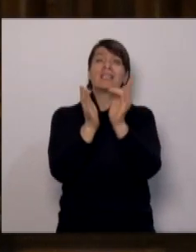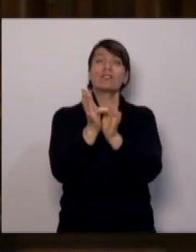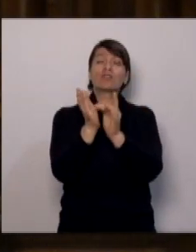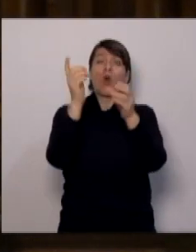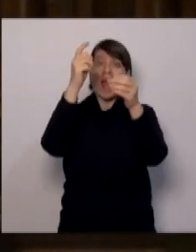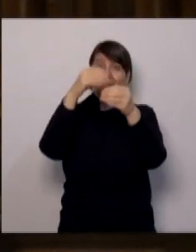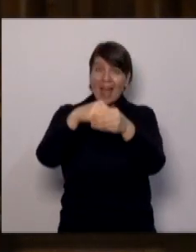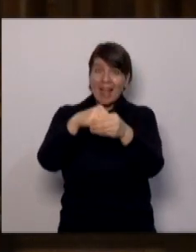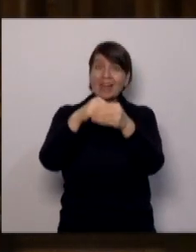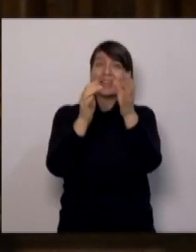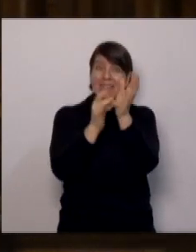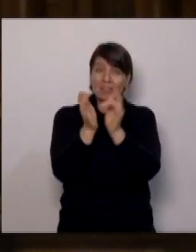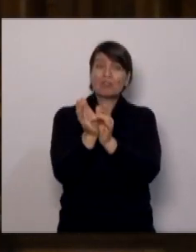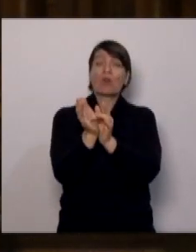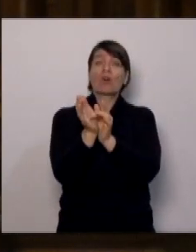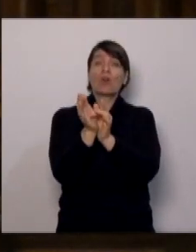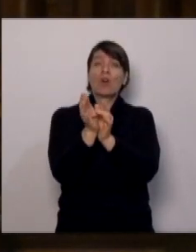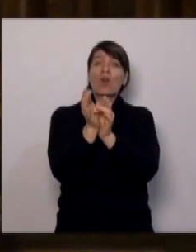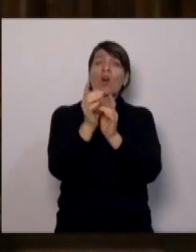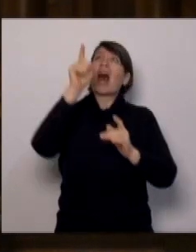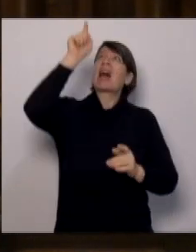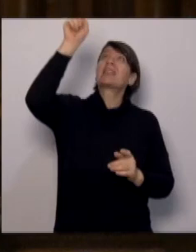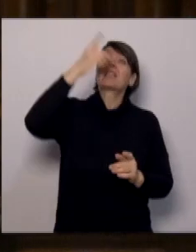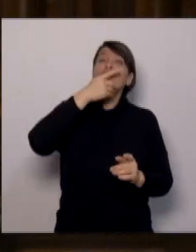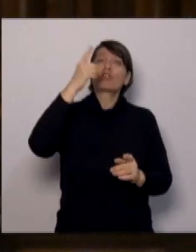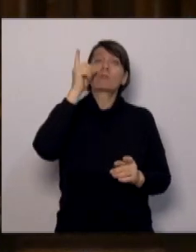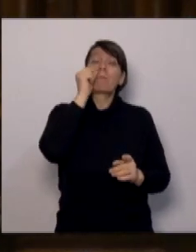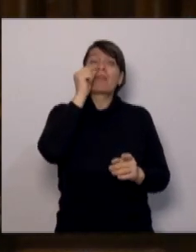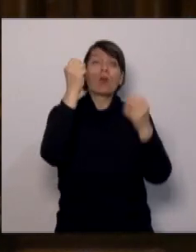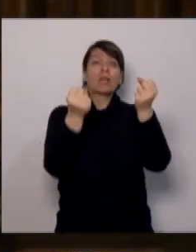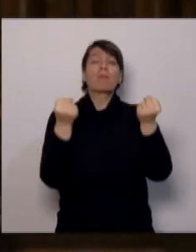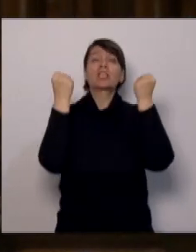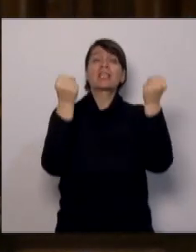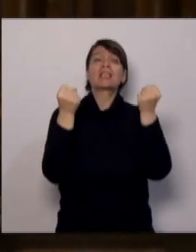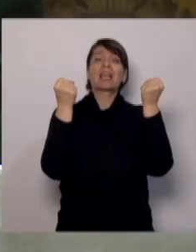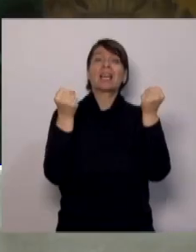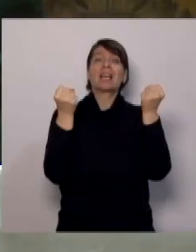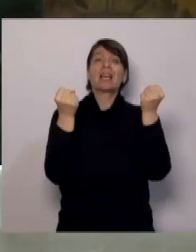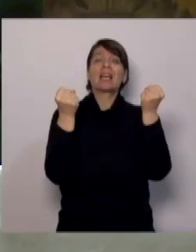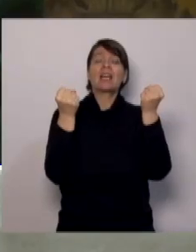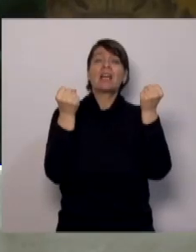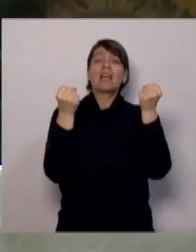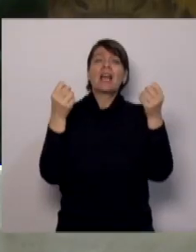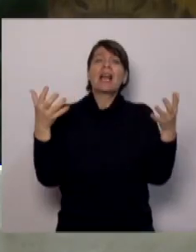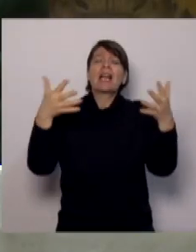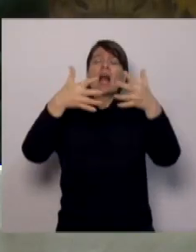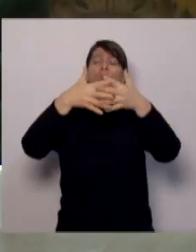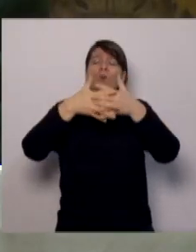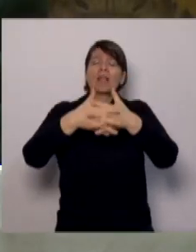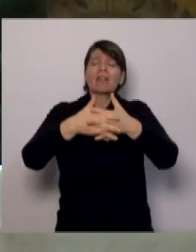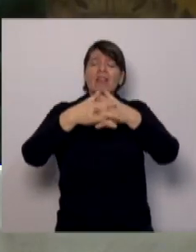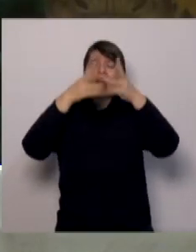en Él. A ti, Dios Padre omnipotente, en